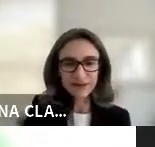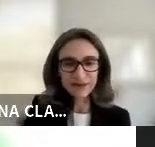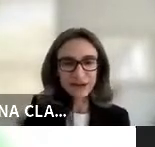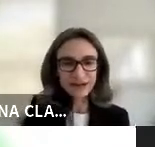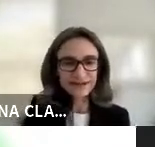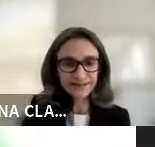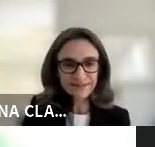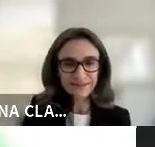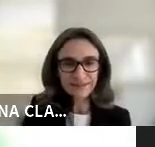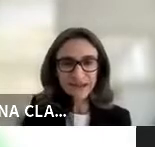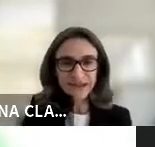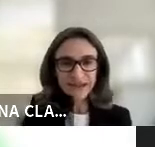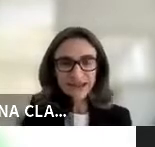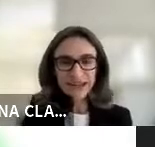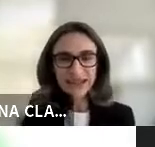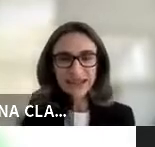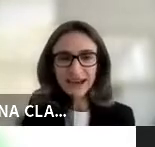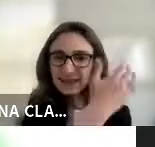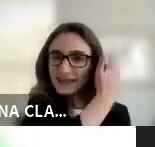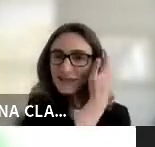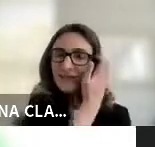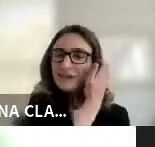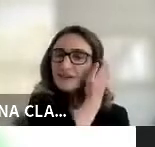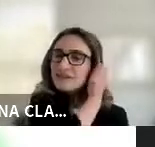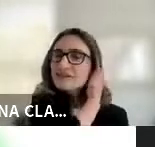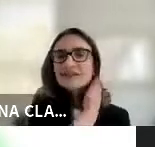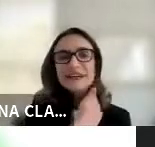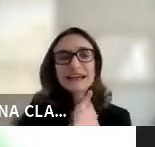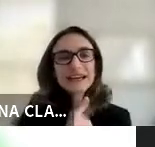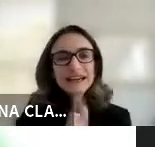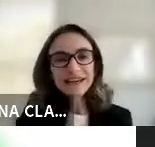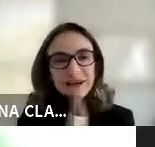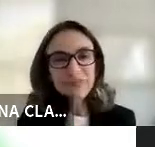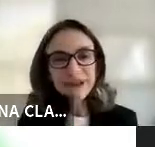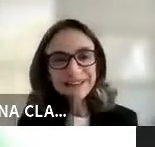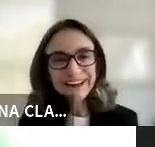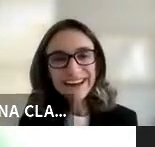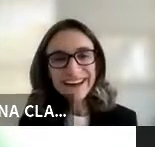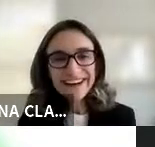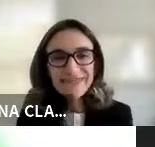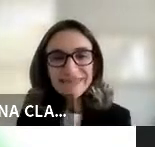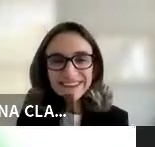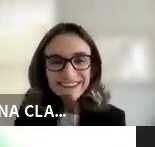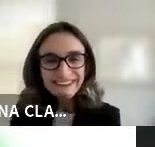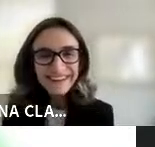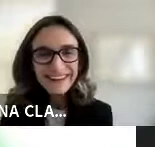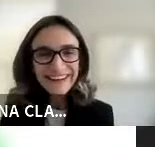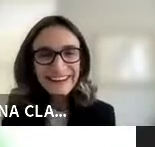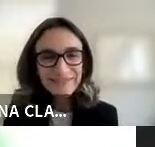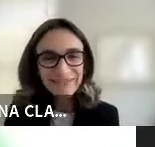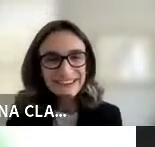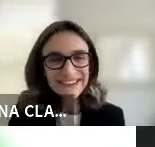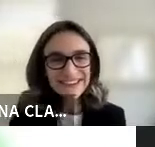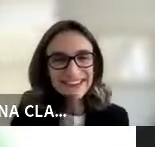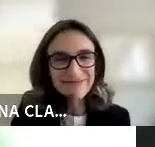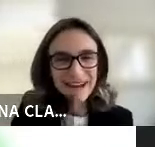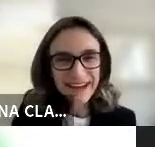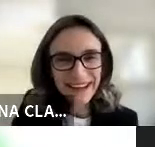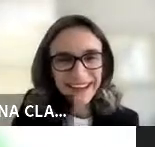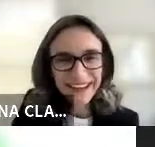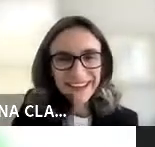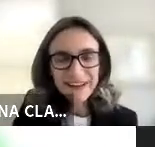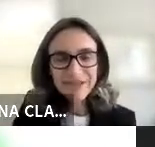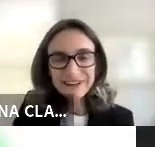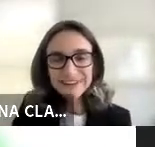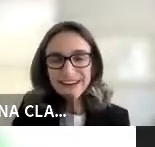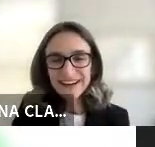los distintos lugares y aquí estamos viendo las respuestas leer la mente pareciera ser el más